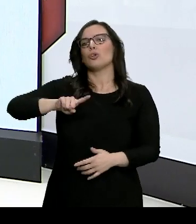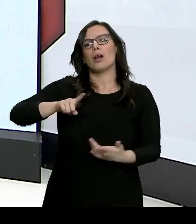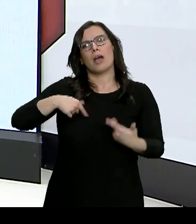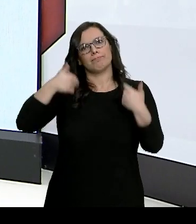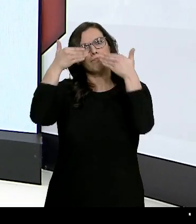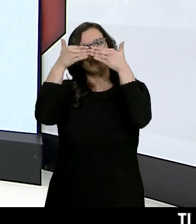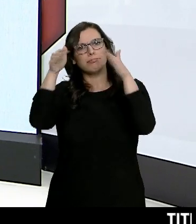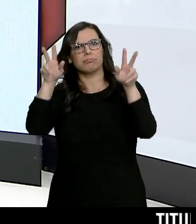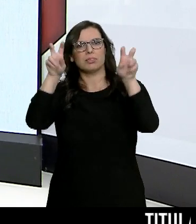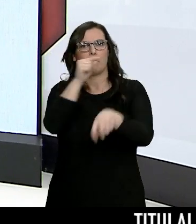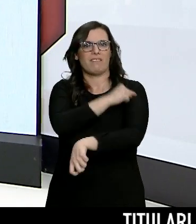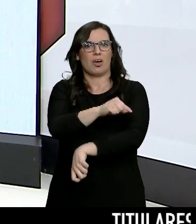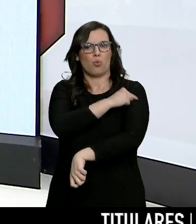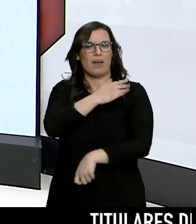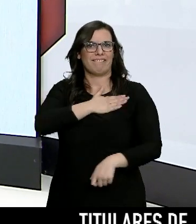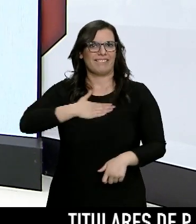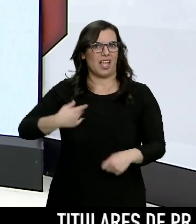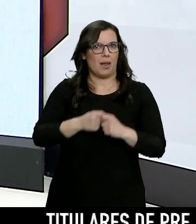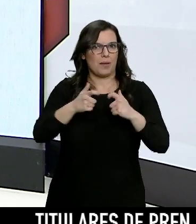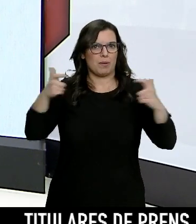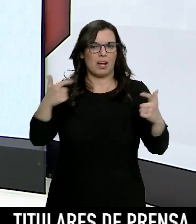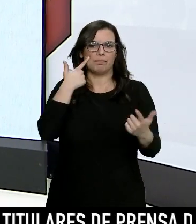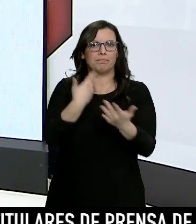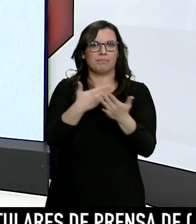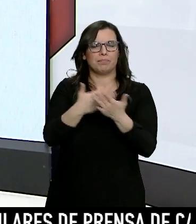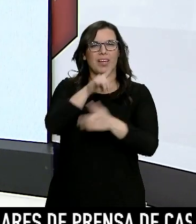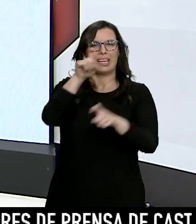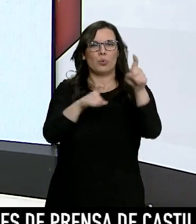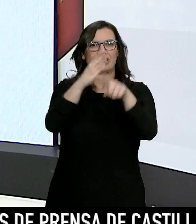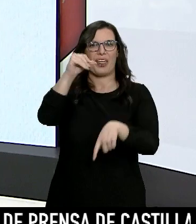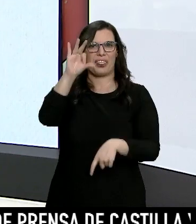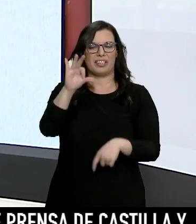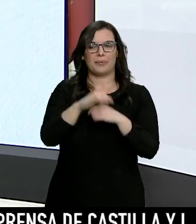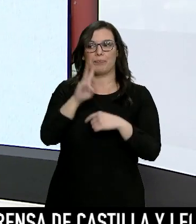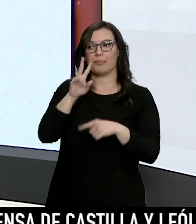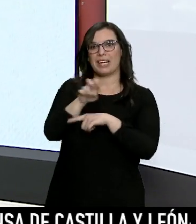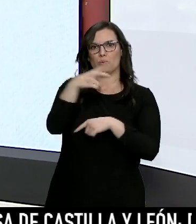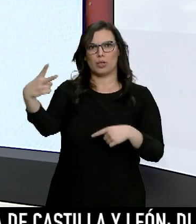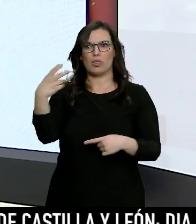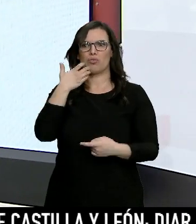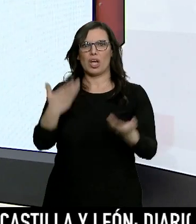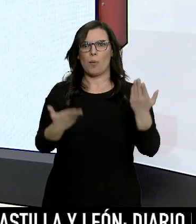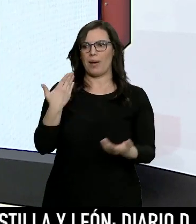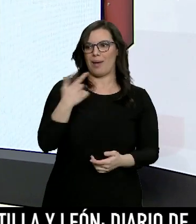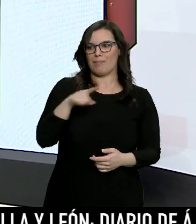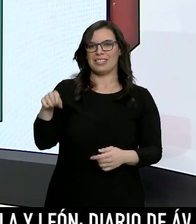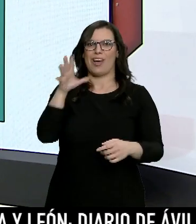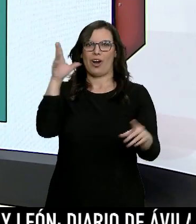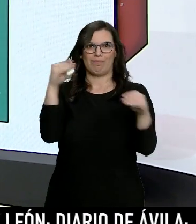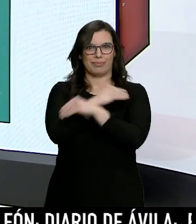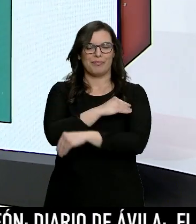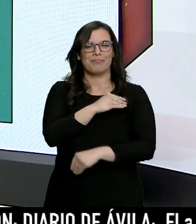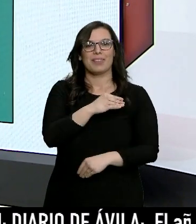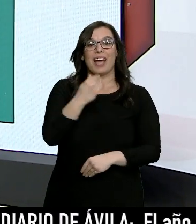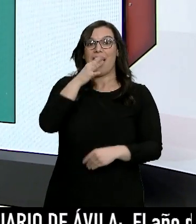a vacunarse. Al menos eso es lo que refleja el CIS, con estos resultados que difieren bastante de los meses anteriores. Hasta